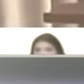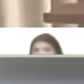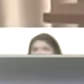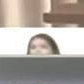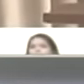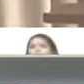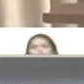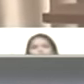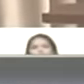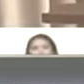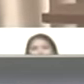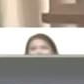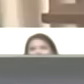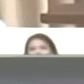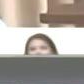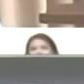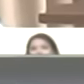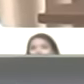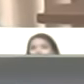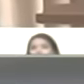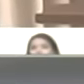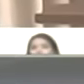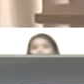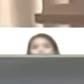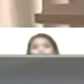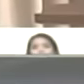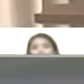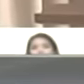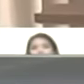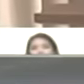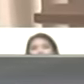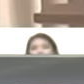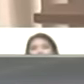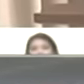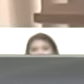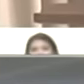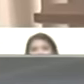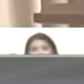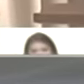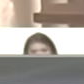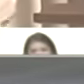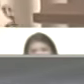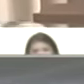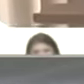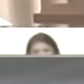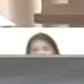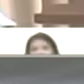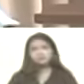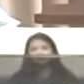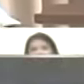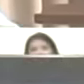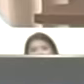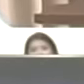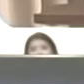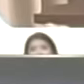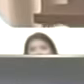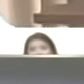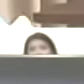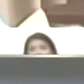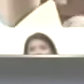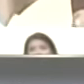sucedió en la estación Santa Elena, eso fue en Guayana, donde a propósito y de una